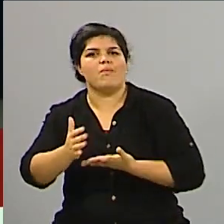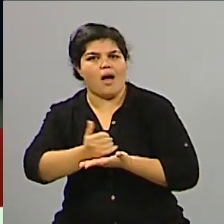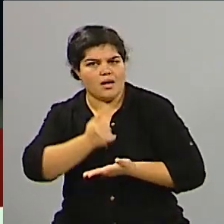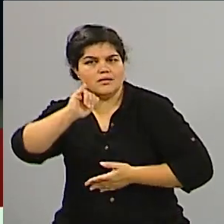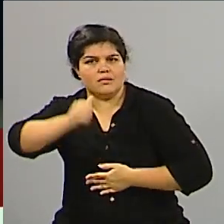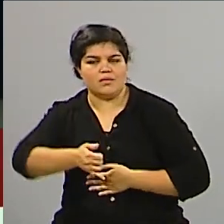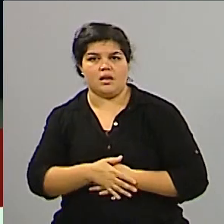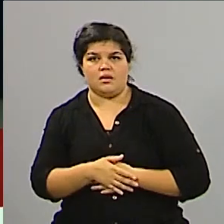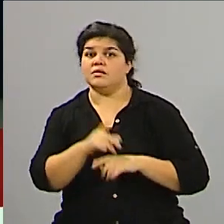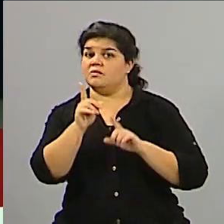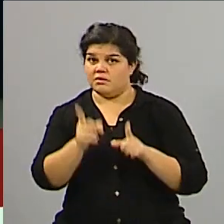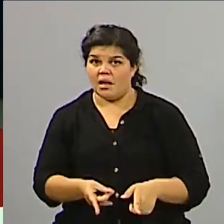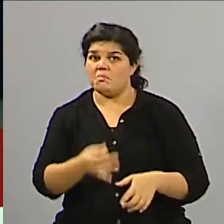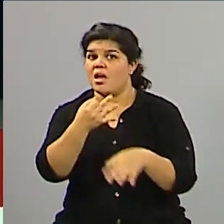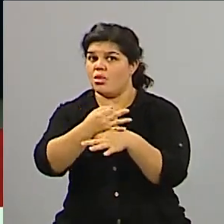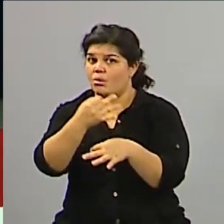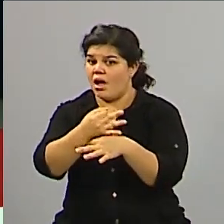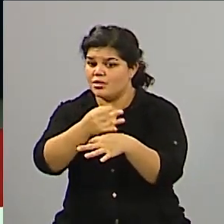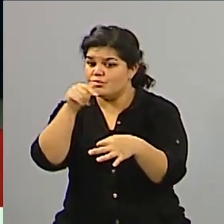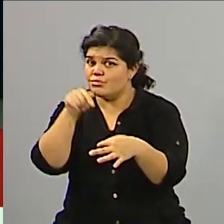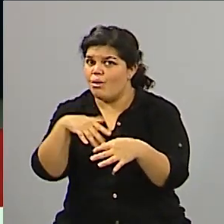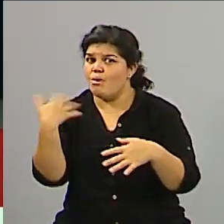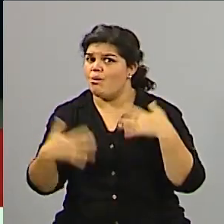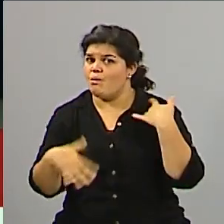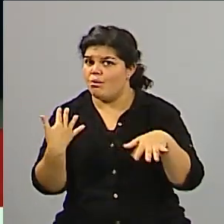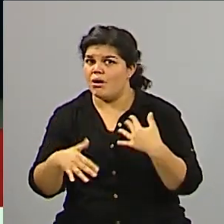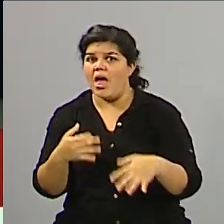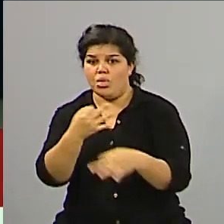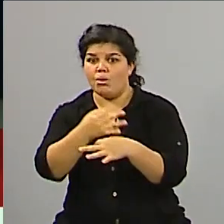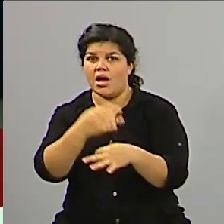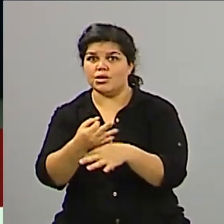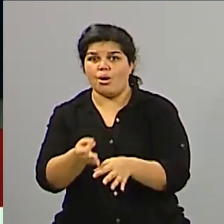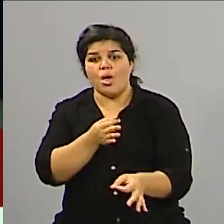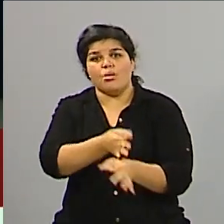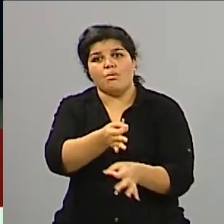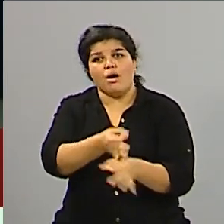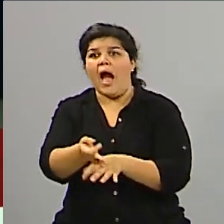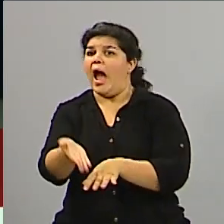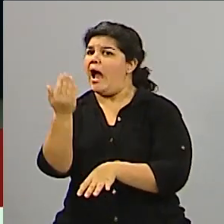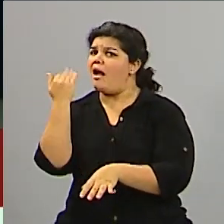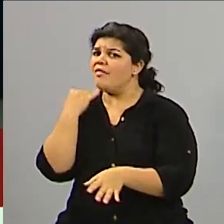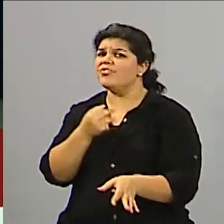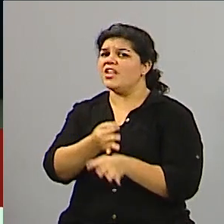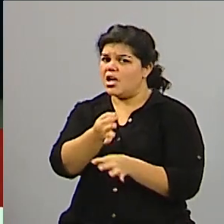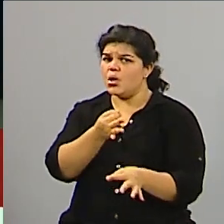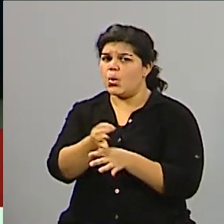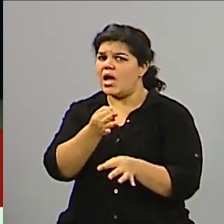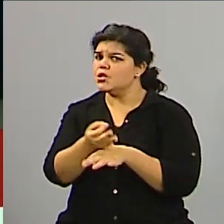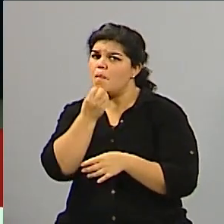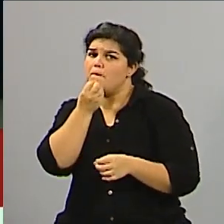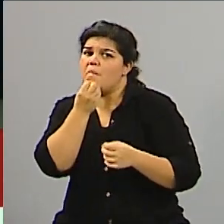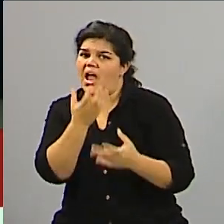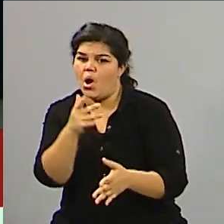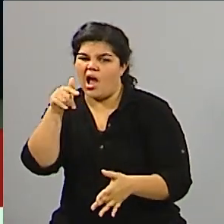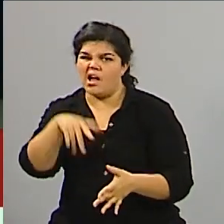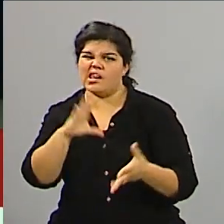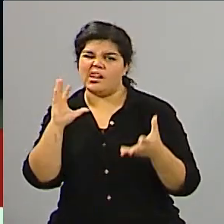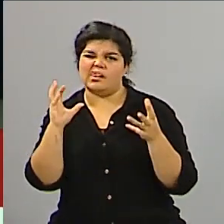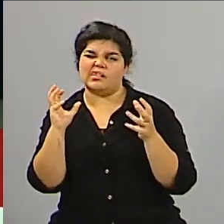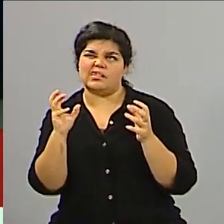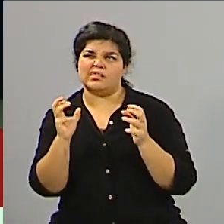precandidato a intendente de la ciudad de Mendoza por la interna de Cambia Mendoza. Y bueno, estuvimos hablando de... Podríamos decir que dimos un